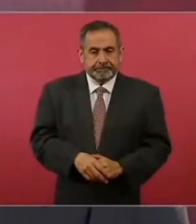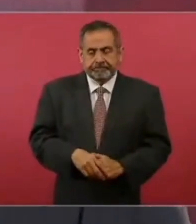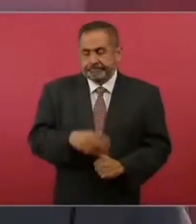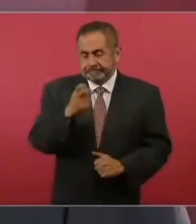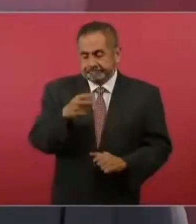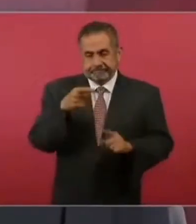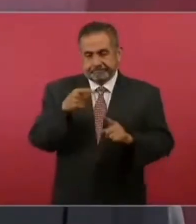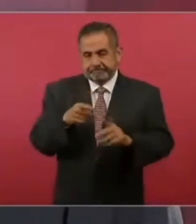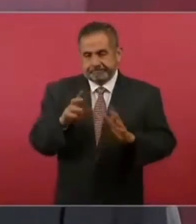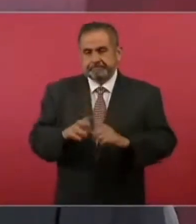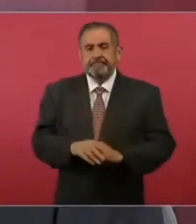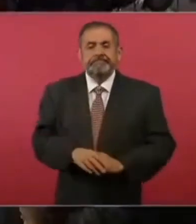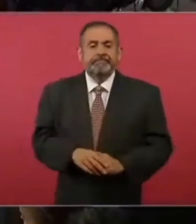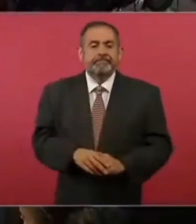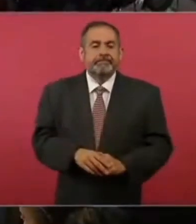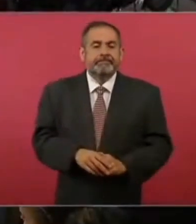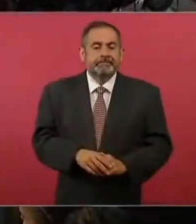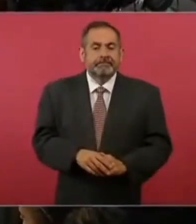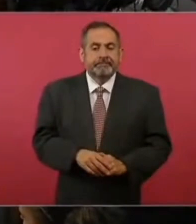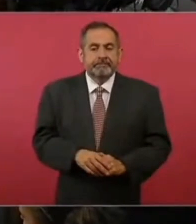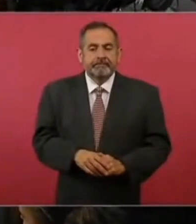Ese es el propósito.